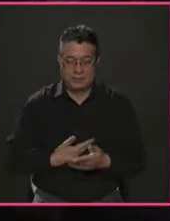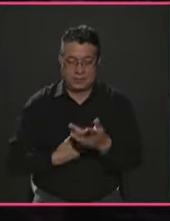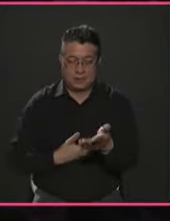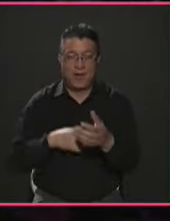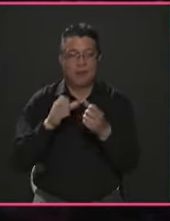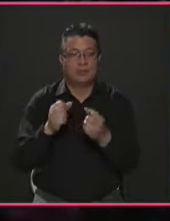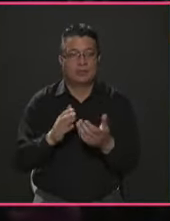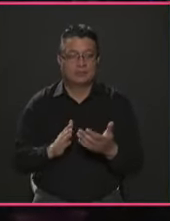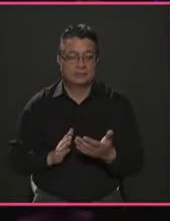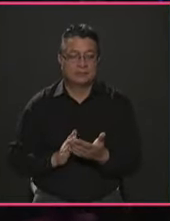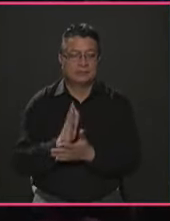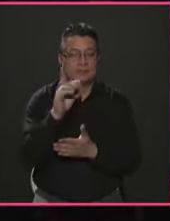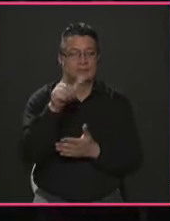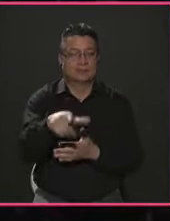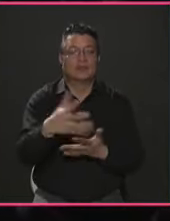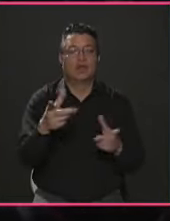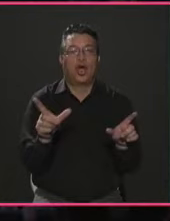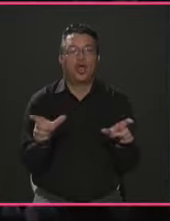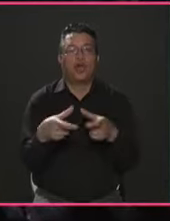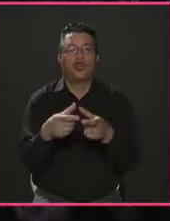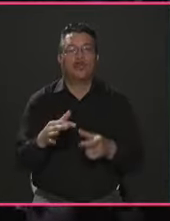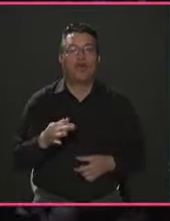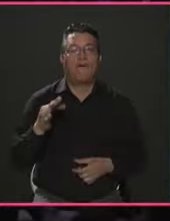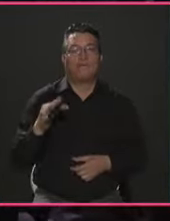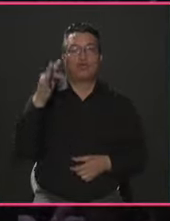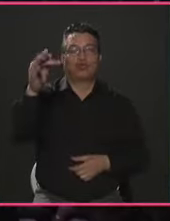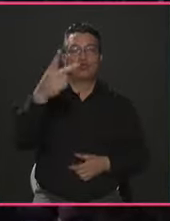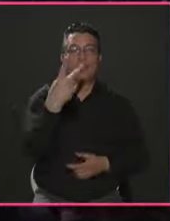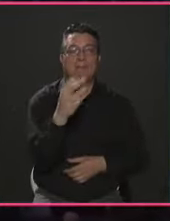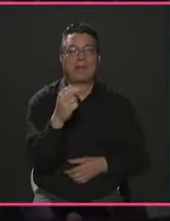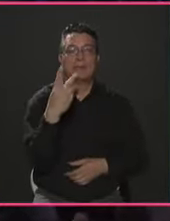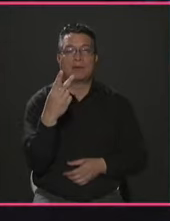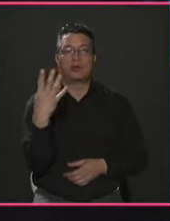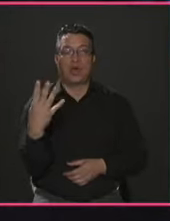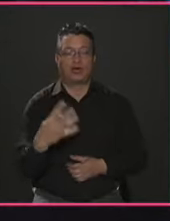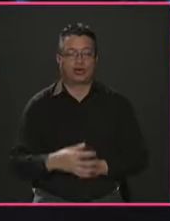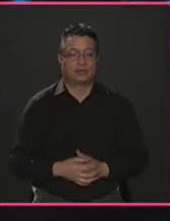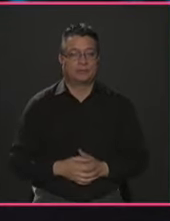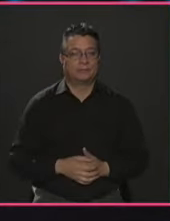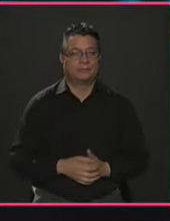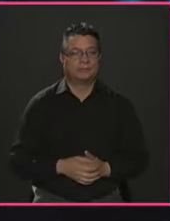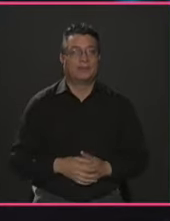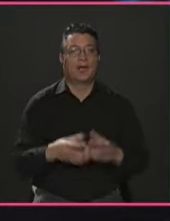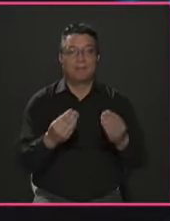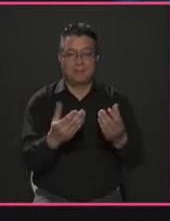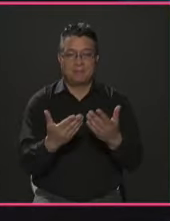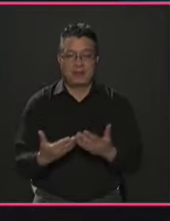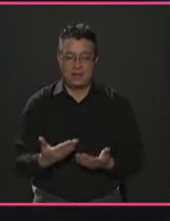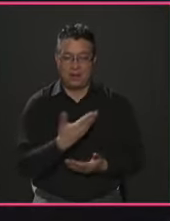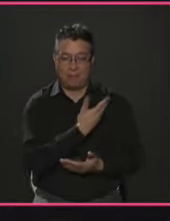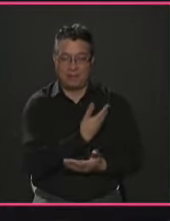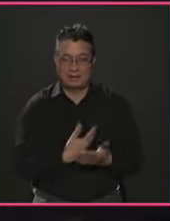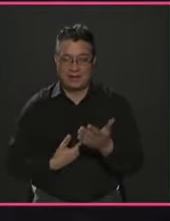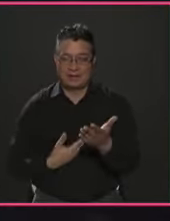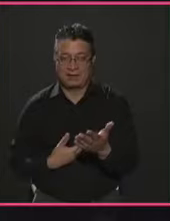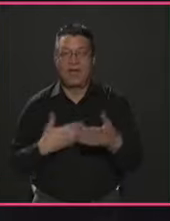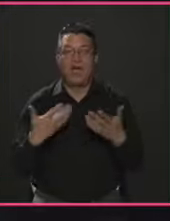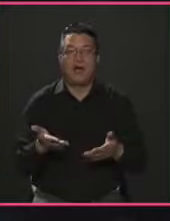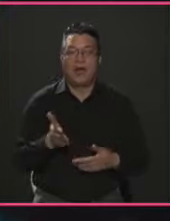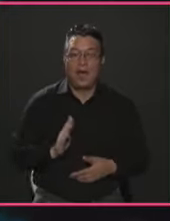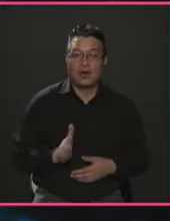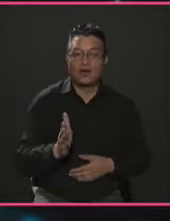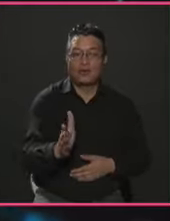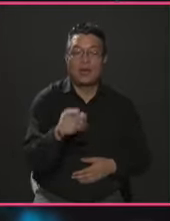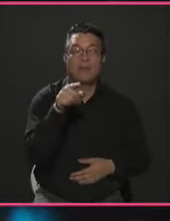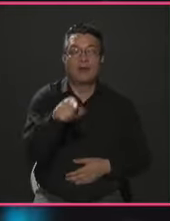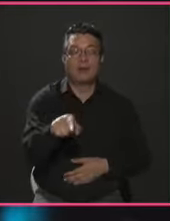entonces este congreso futuro 2024 bienvenido presidente bien continuamos entonces y